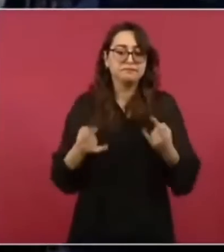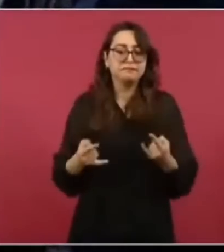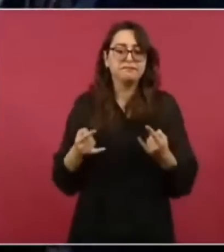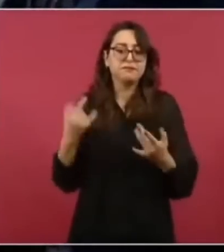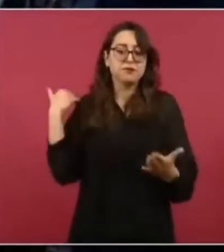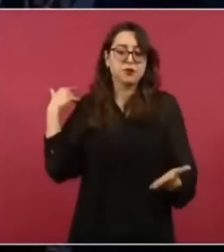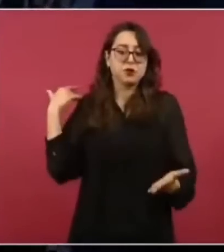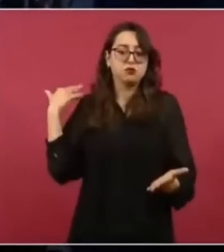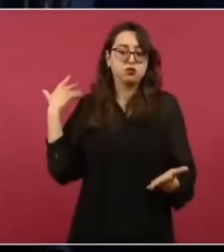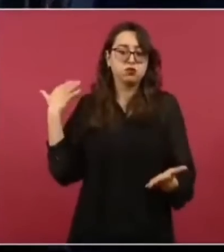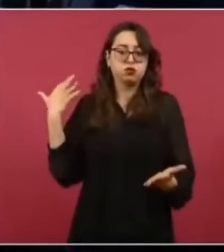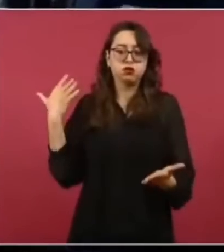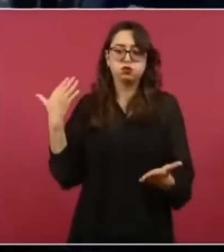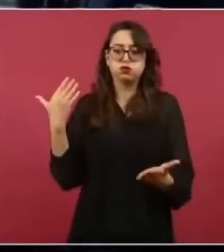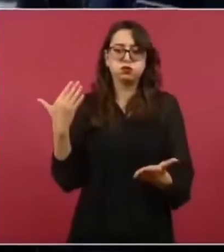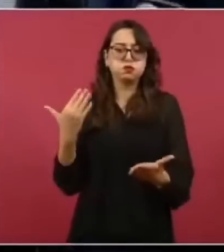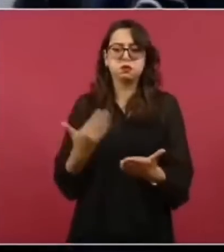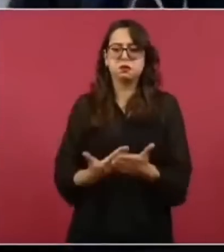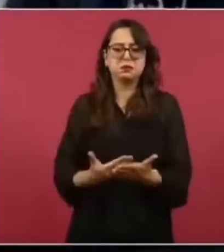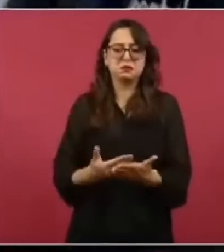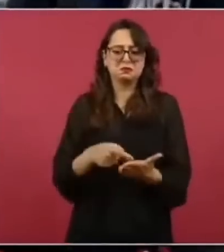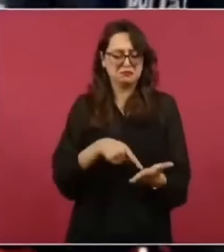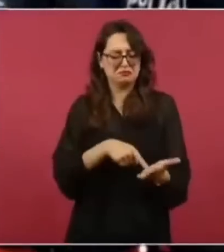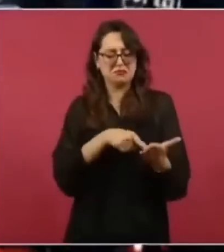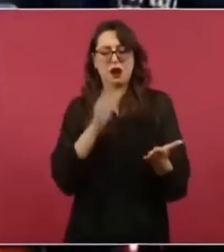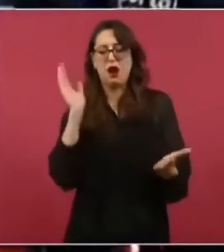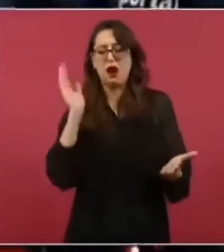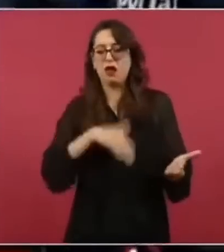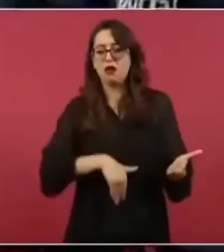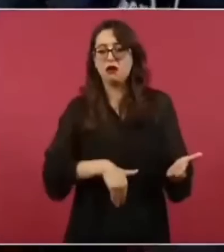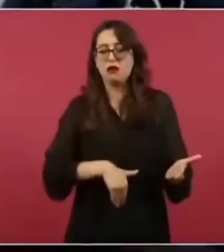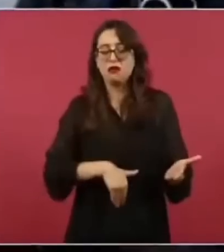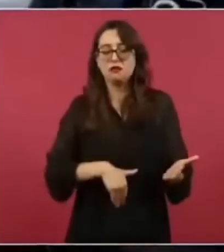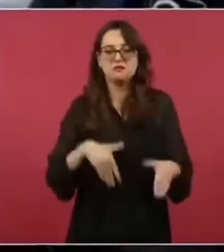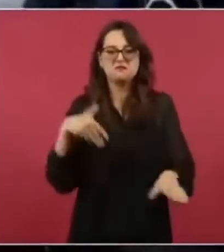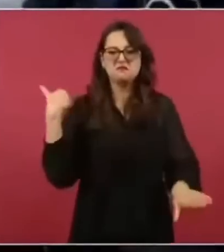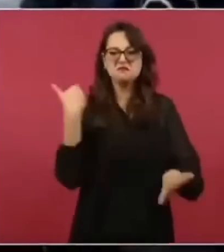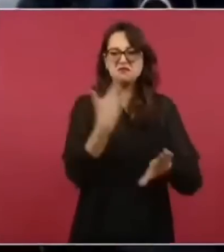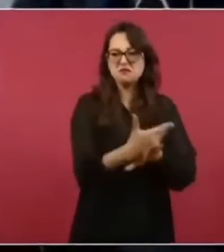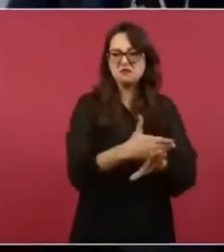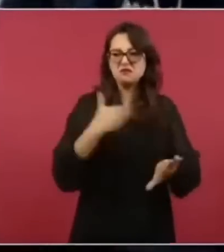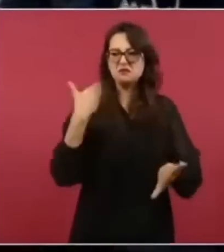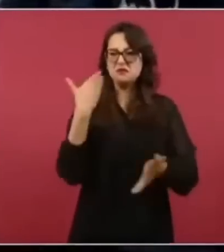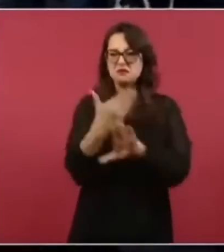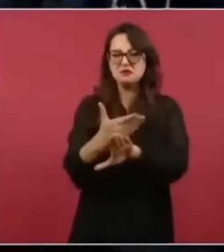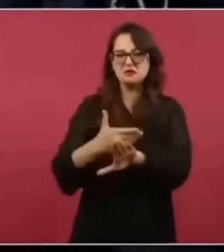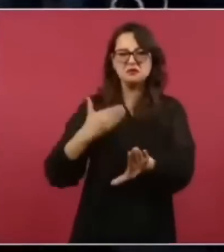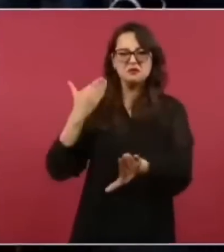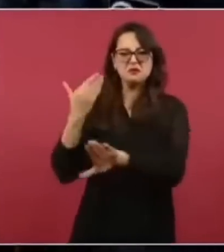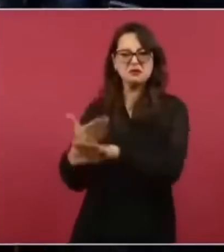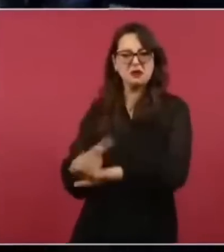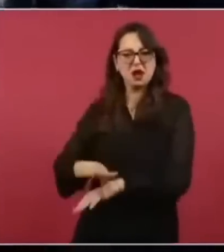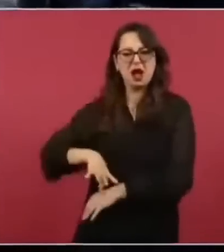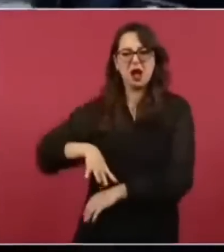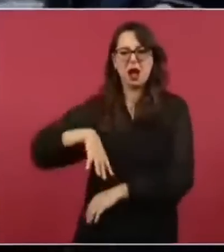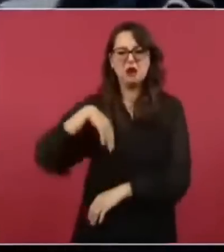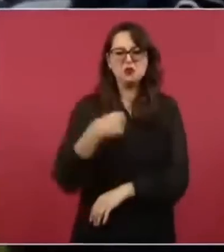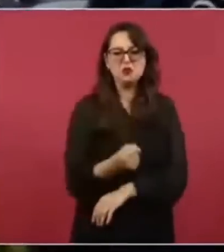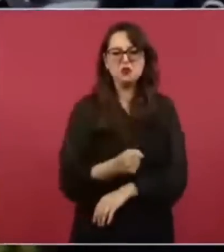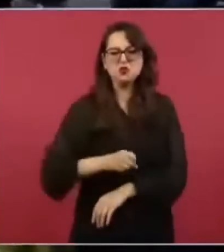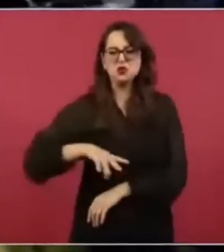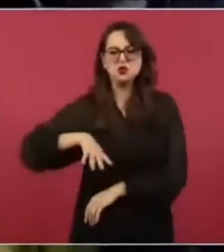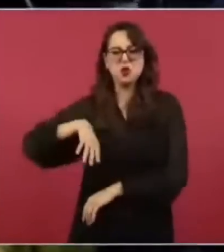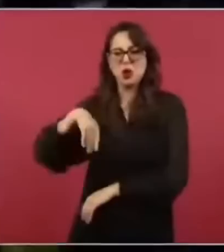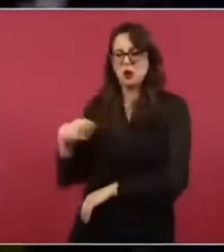este principio se viola con frecuencia. Y más aún, la